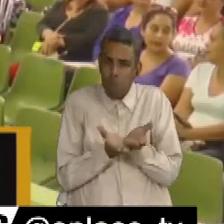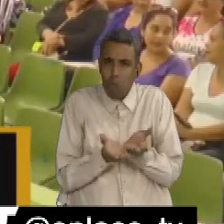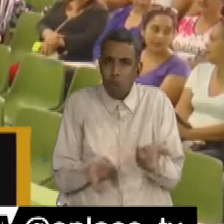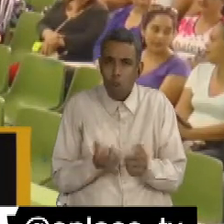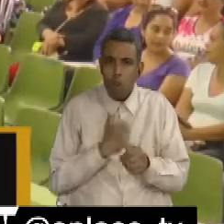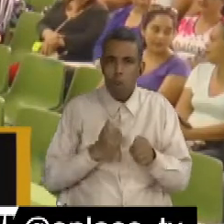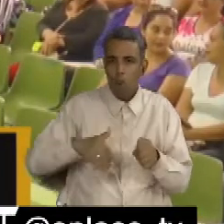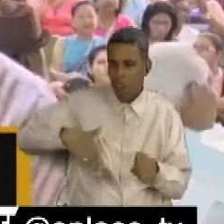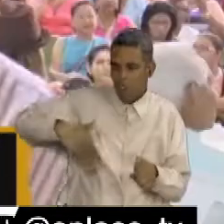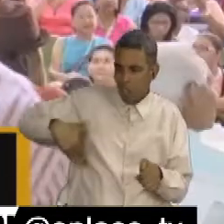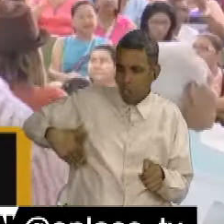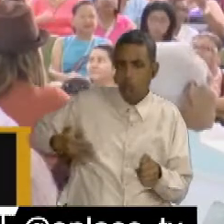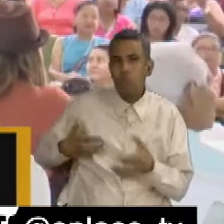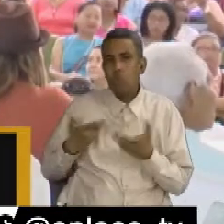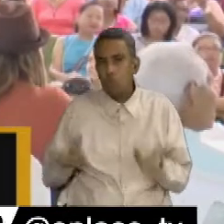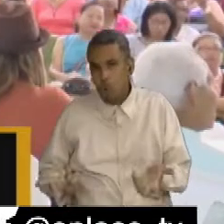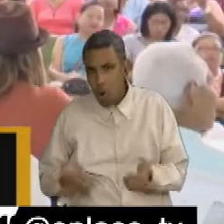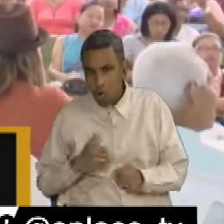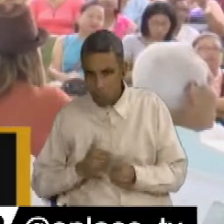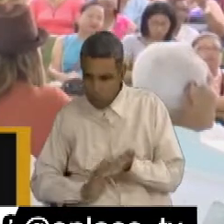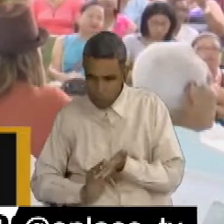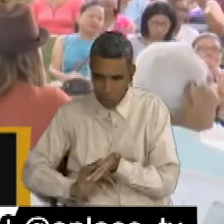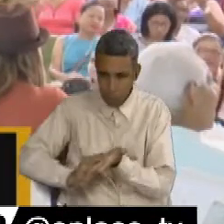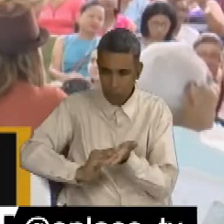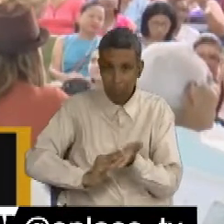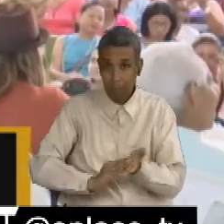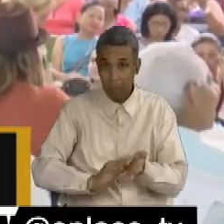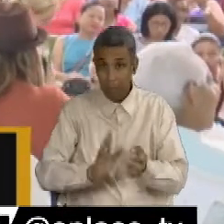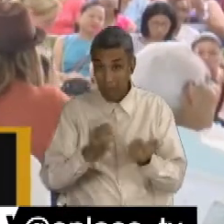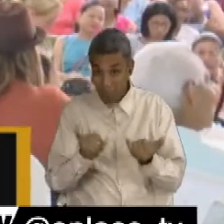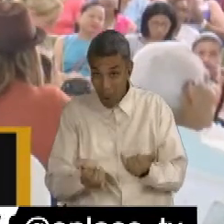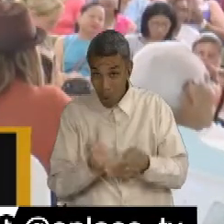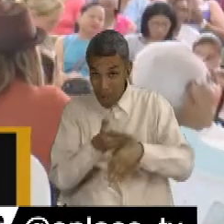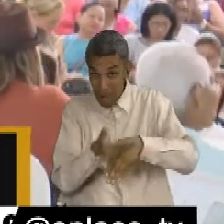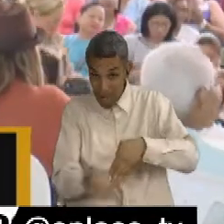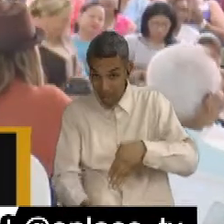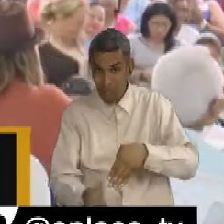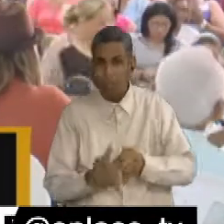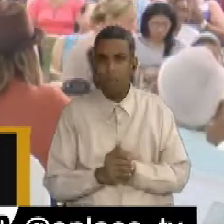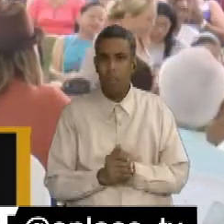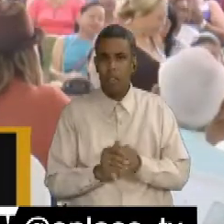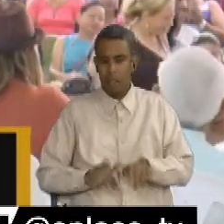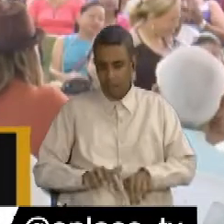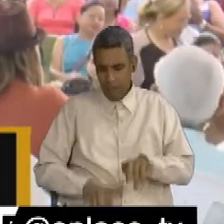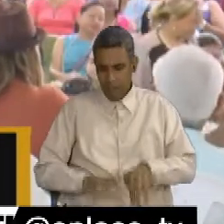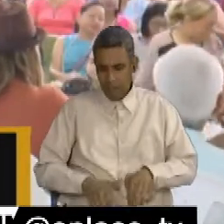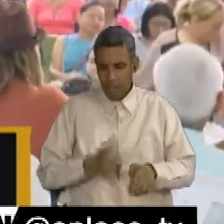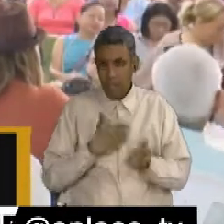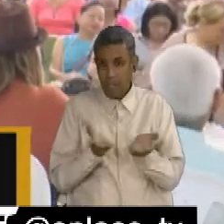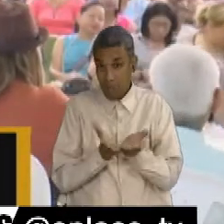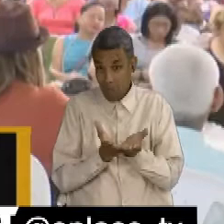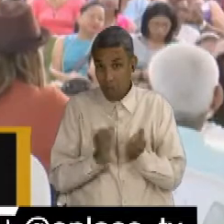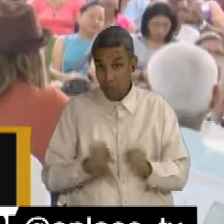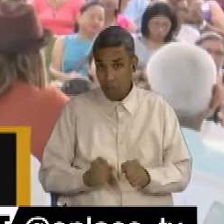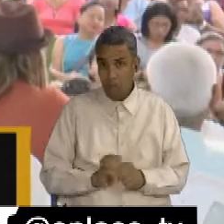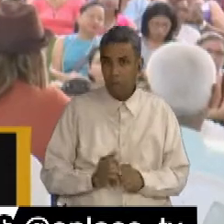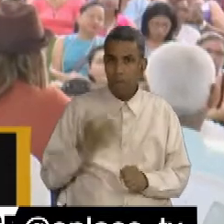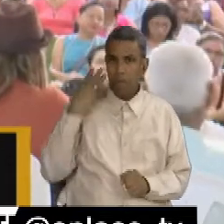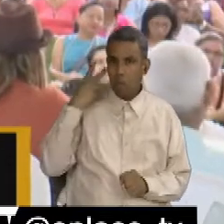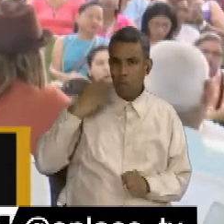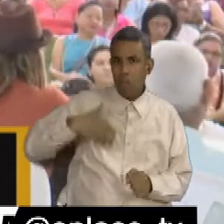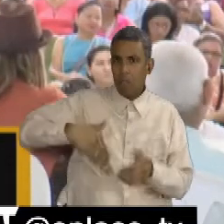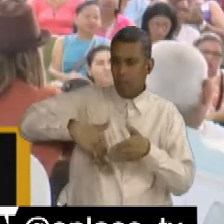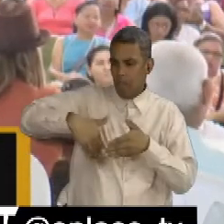se dictaron. Esta tarde nos sentamos con la Secretaría de Educación, le llevamos una propuesta para recuperar los días dejados de